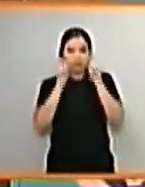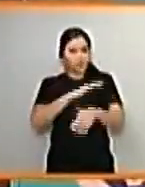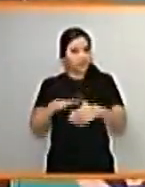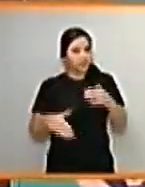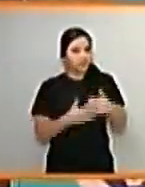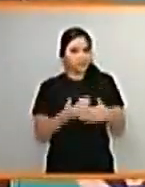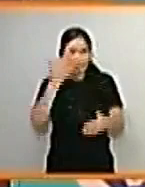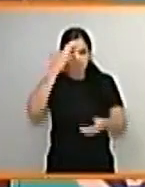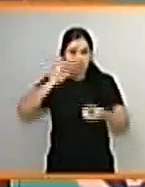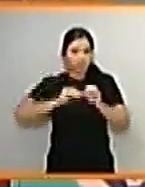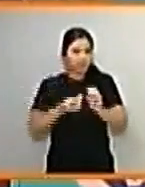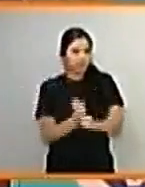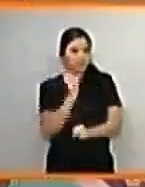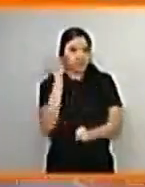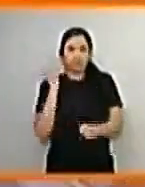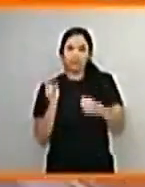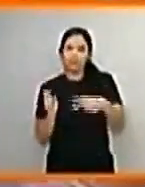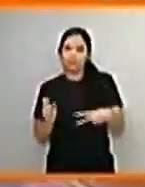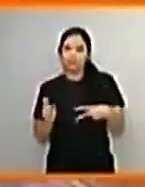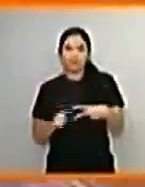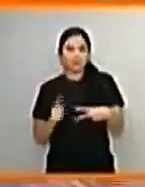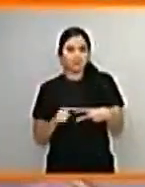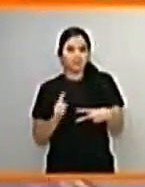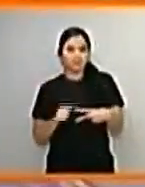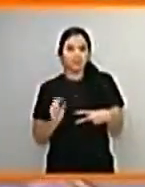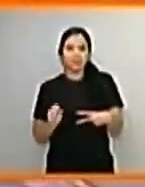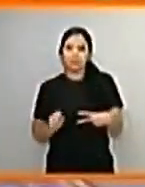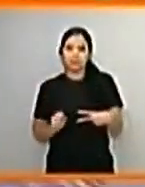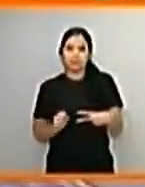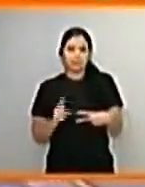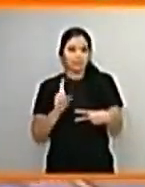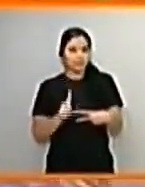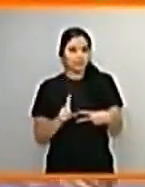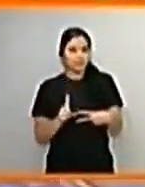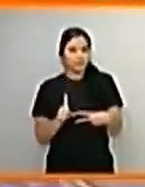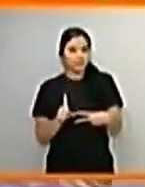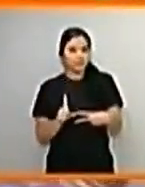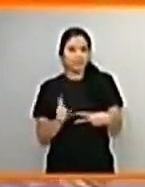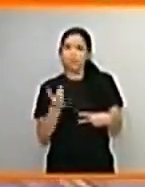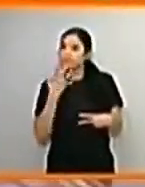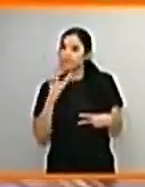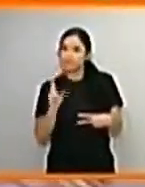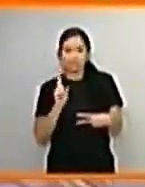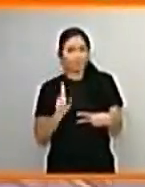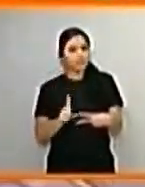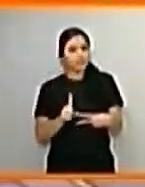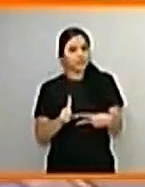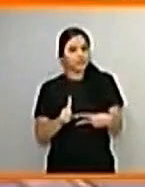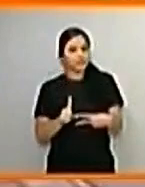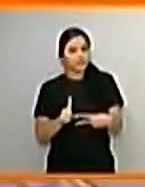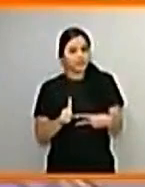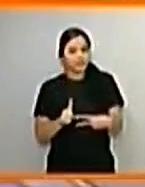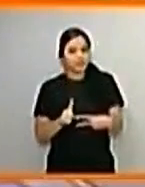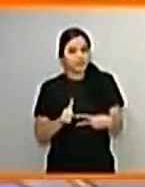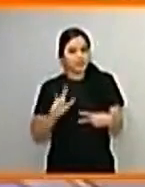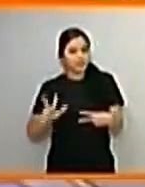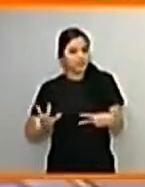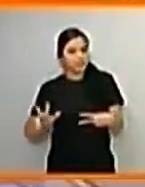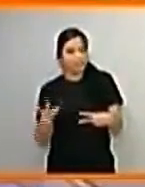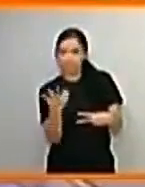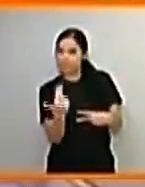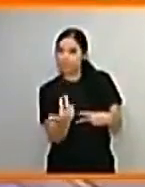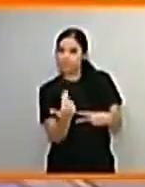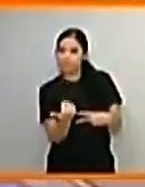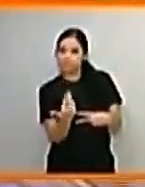si viene el primer número ganador, primer dígito. Y este es el 1. Segundo dígito, suerte. Y este es el 3. Primer